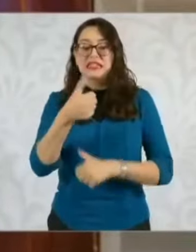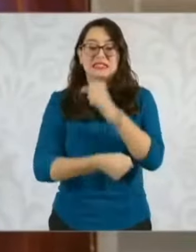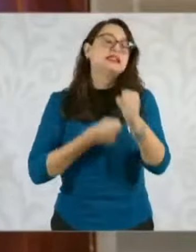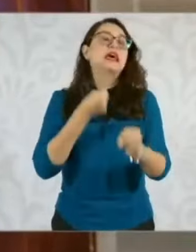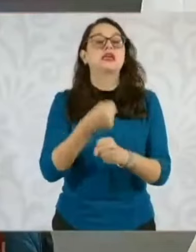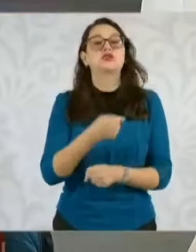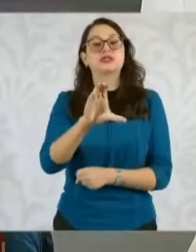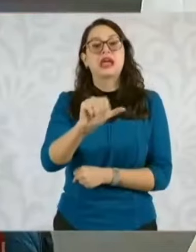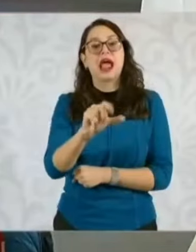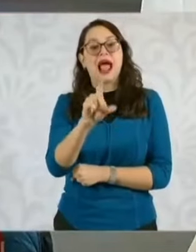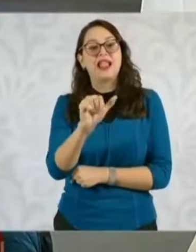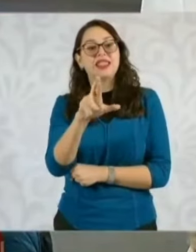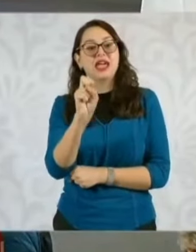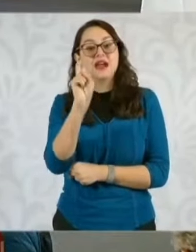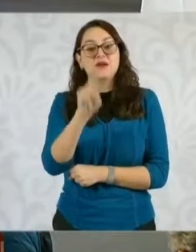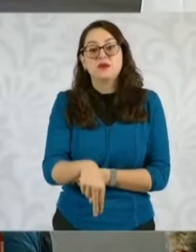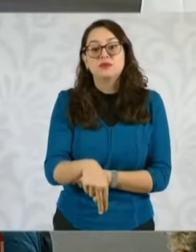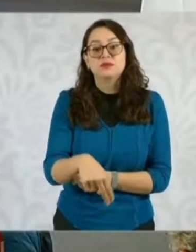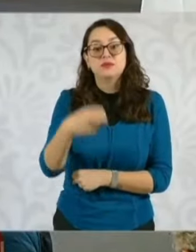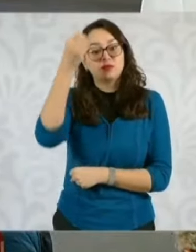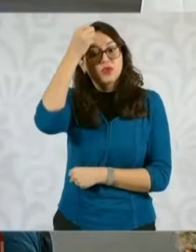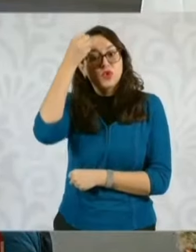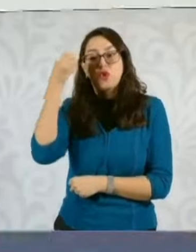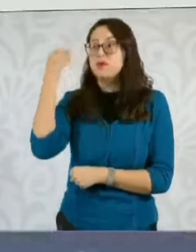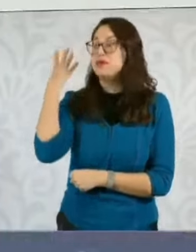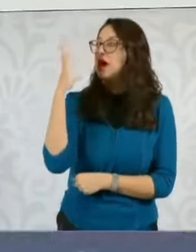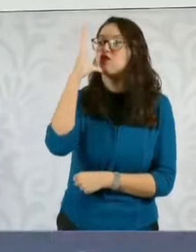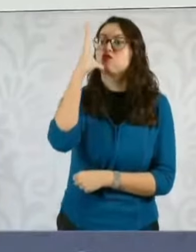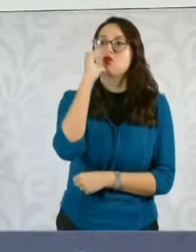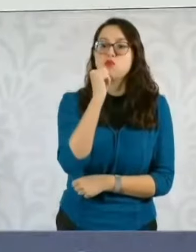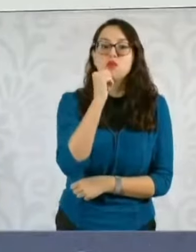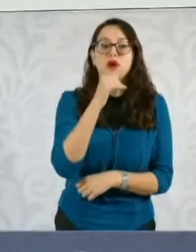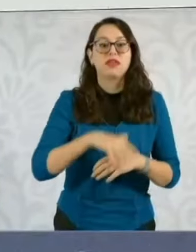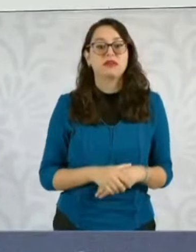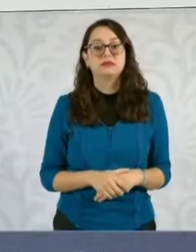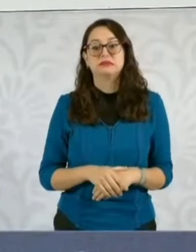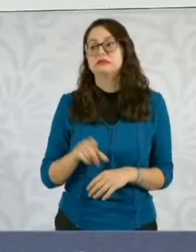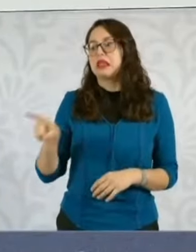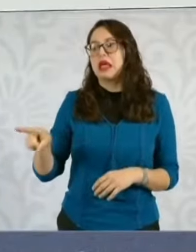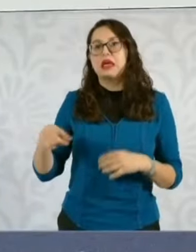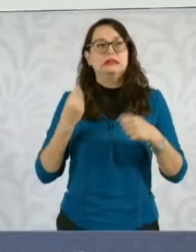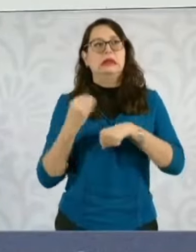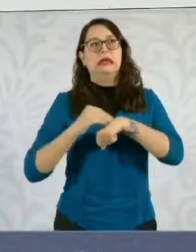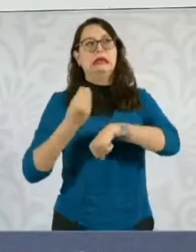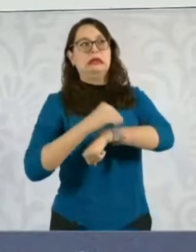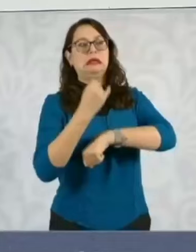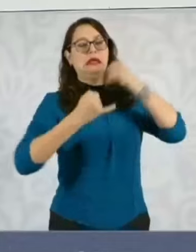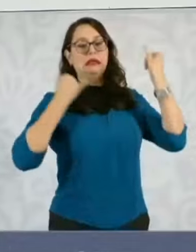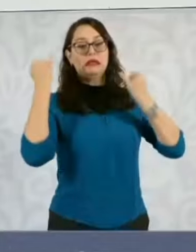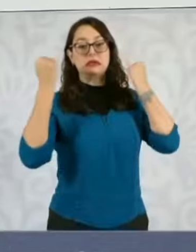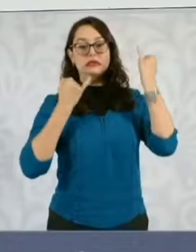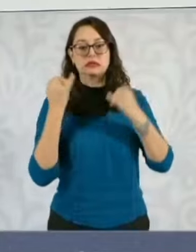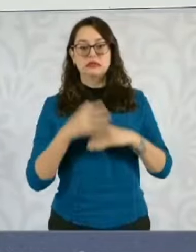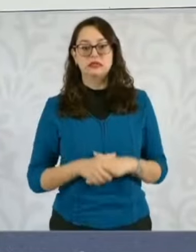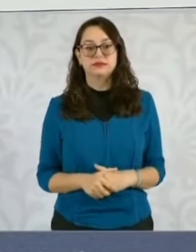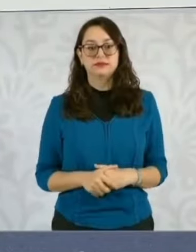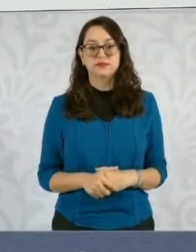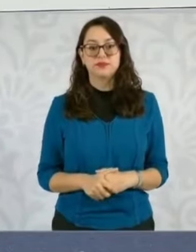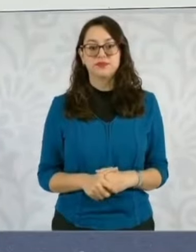El verdadero enemigo de nuestro país es el crimen organizado que secuestra, extorsiona, mata ciudadanos, etcétera. Adelante.